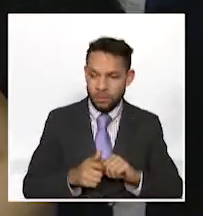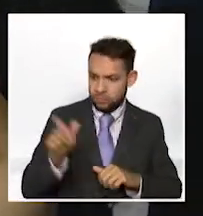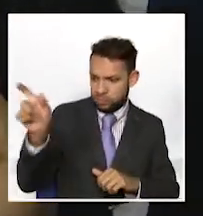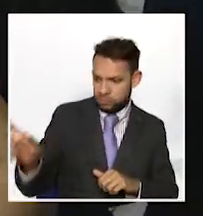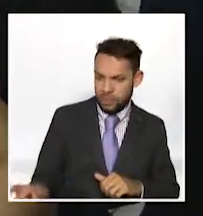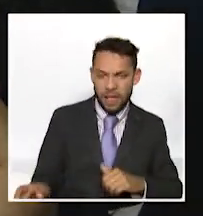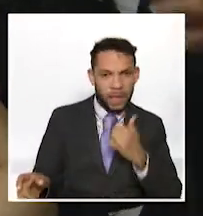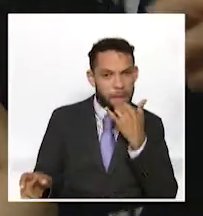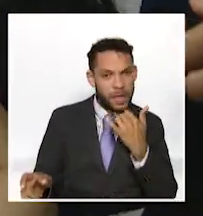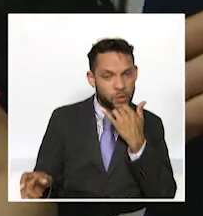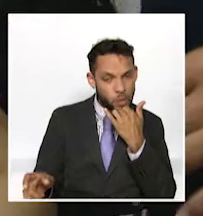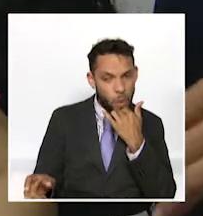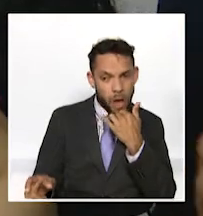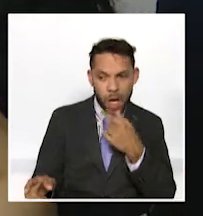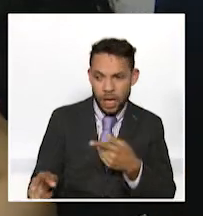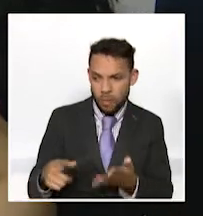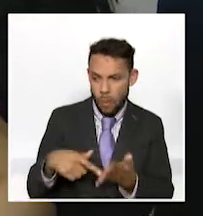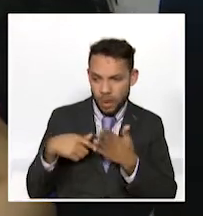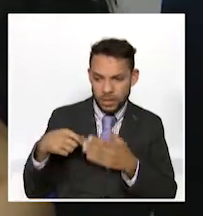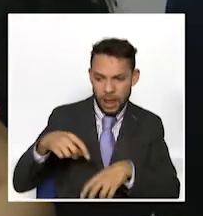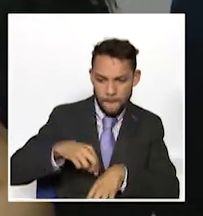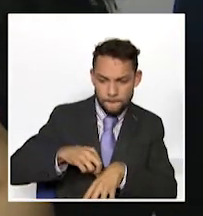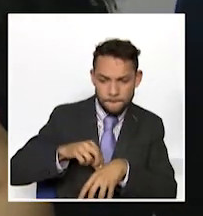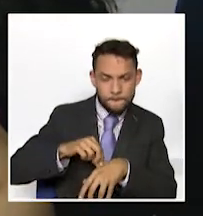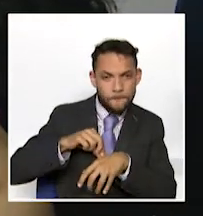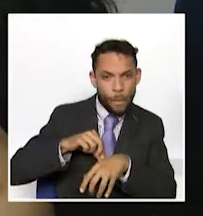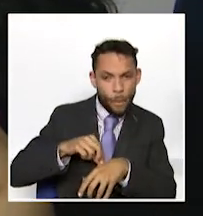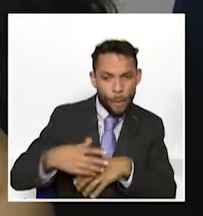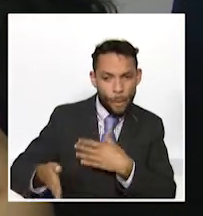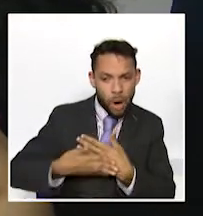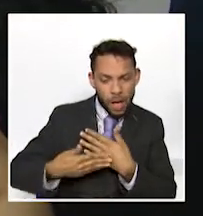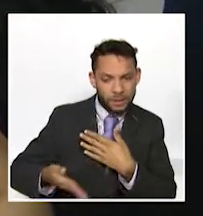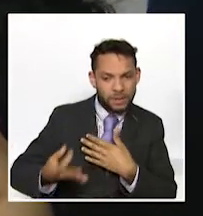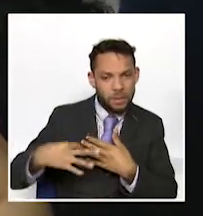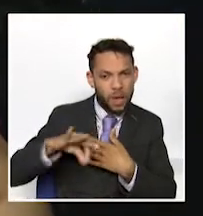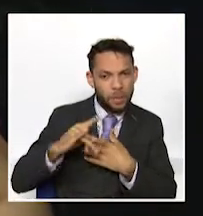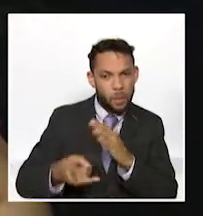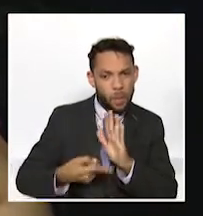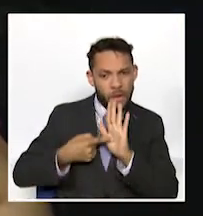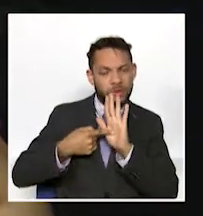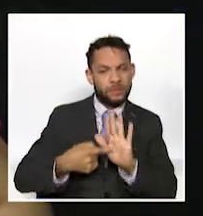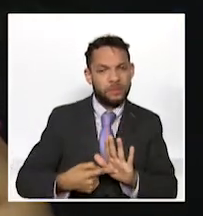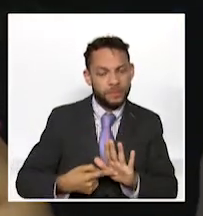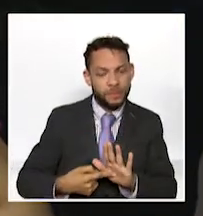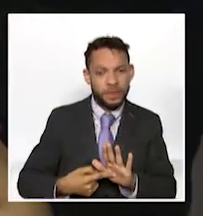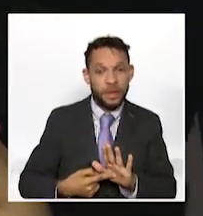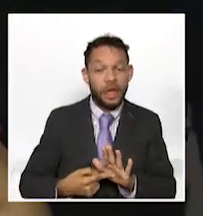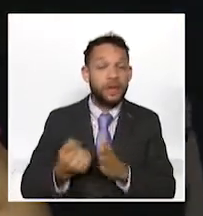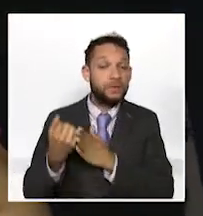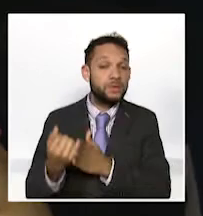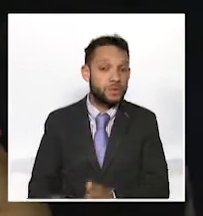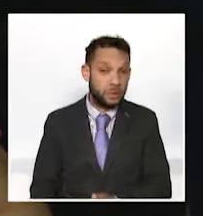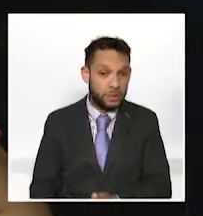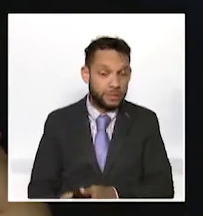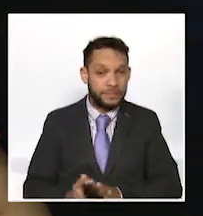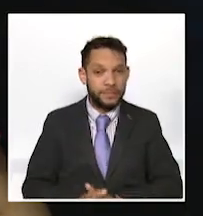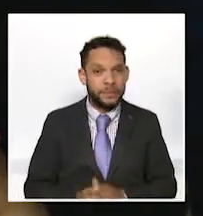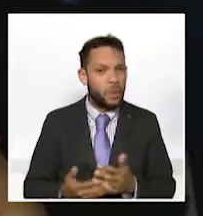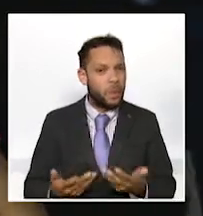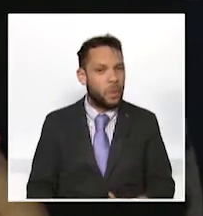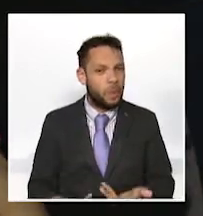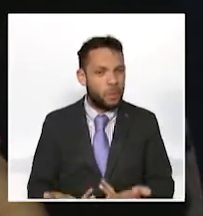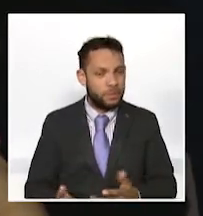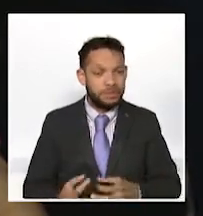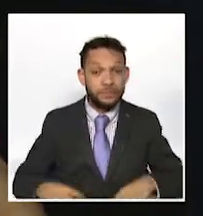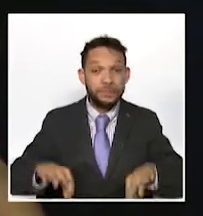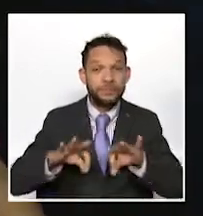las señas que queda y demás. Hablemos un poco del efecto terapéutico tan grande que tiene este tipo de terapias. Además, mire